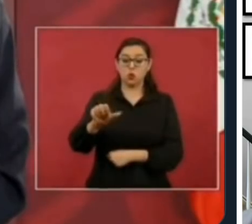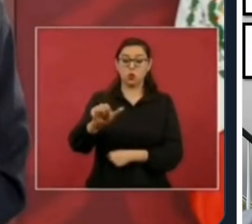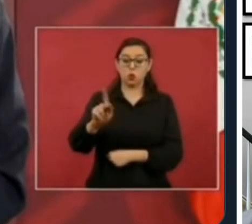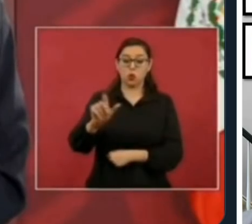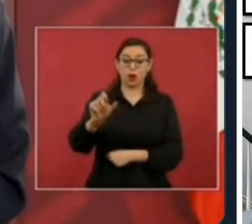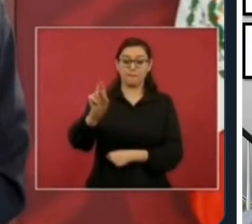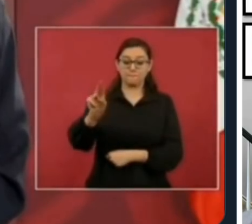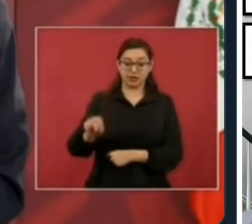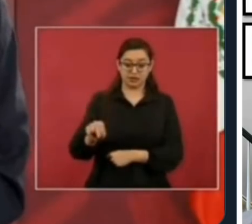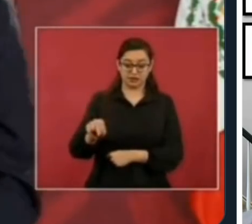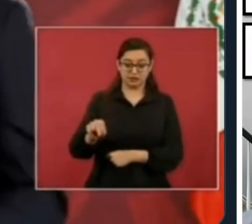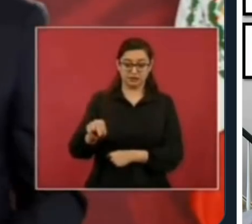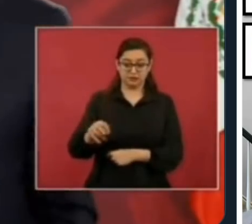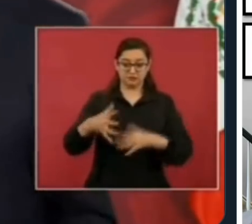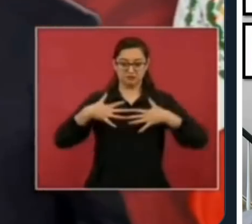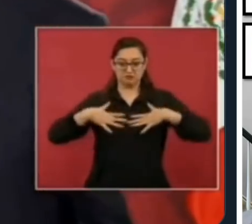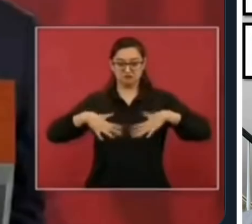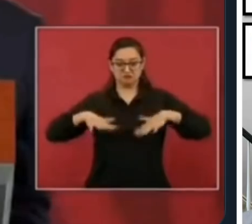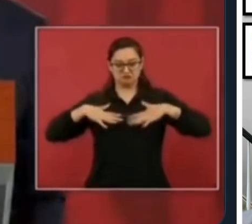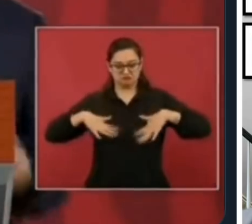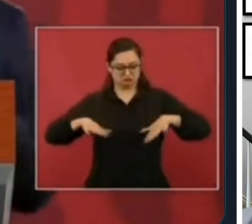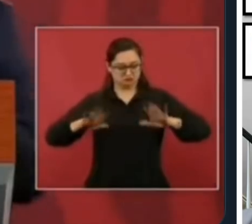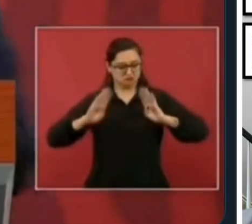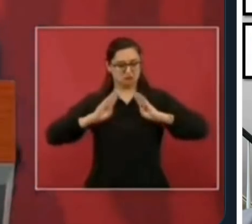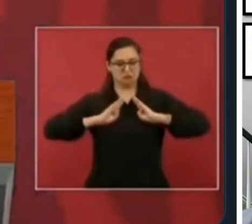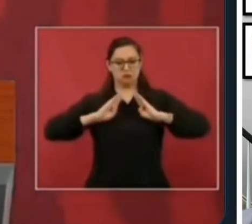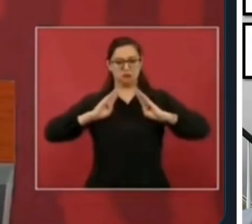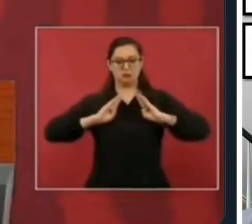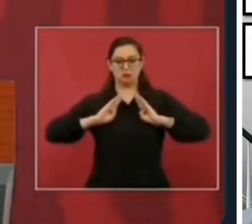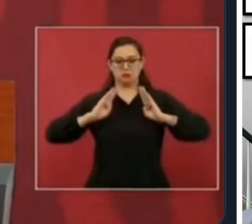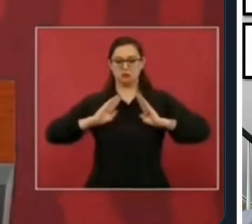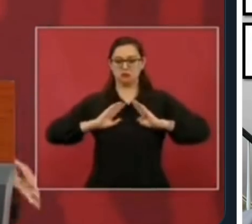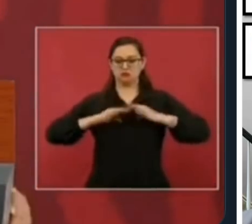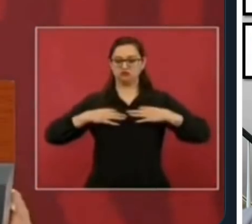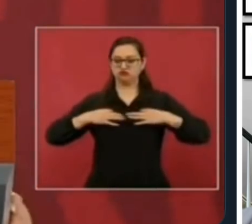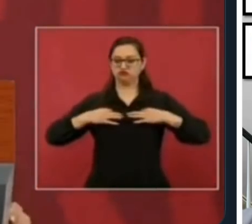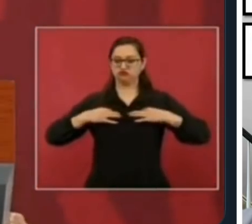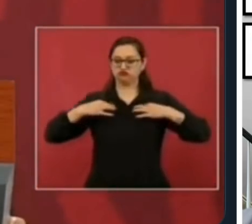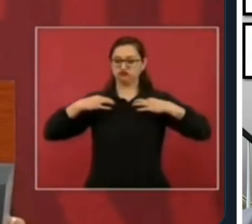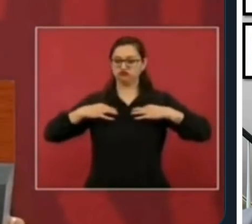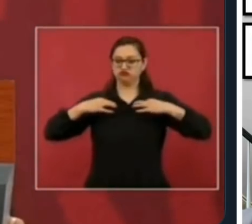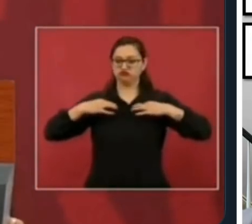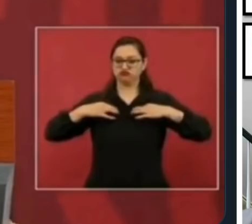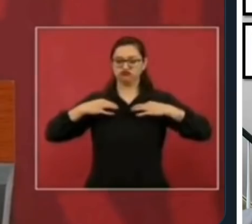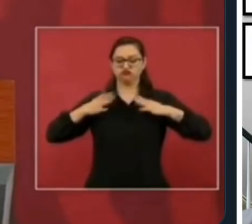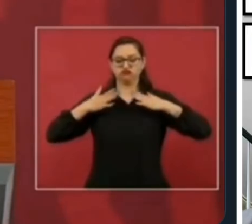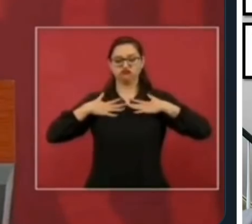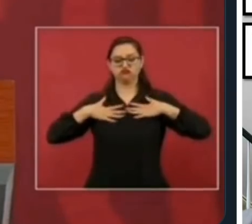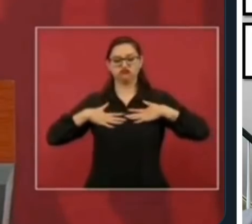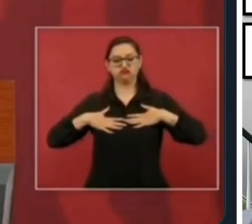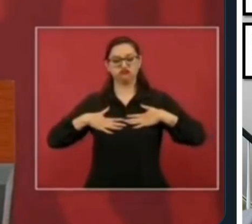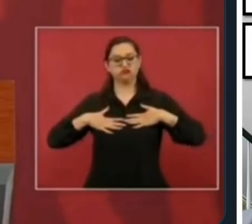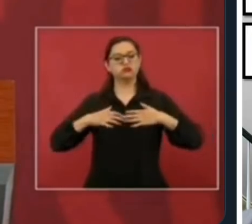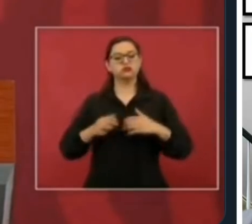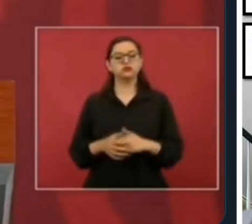a los municipios porque no podía llegar por tierra. Así estaban, amigos y amigas. Y hoy quiere que en 3 años se acabe